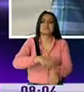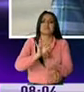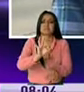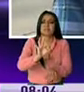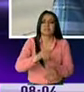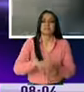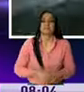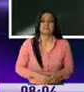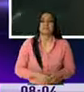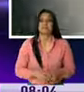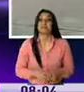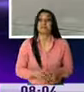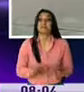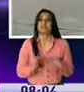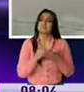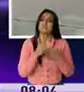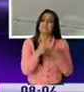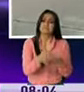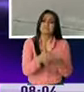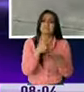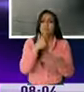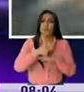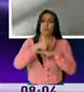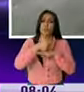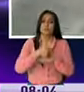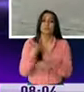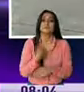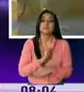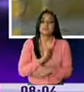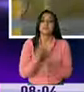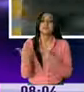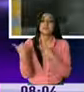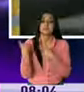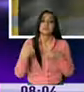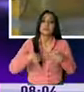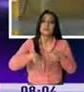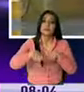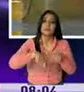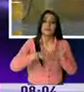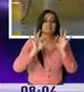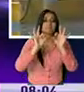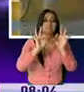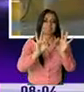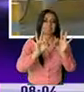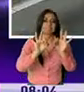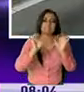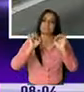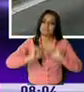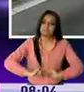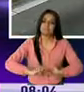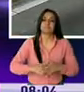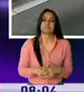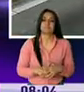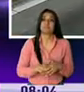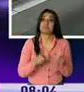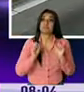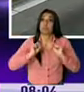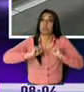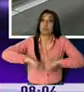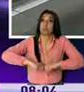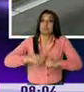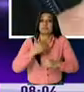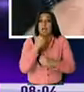Que tratemos de ayudar, esto también está en nuestras manos, que la vialidad sea mucho más eficiente. Y si podemos hacer con esto,